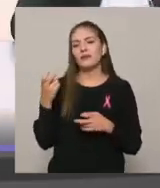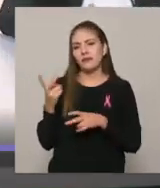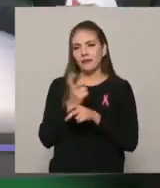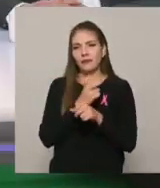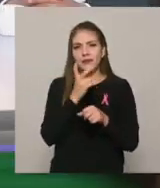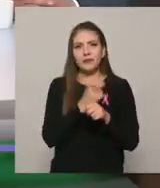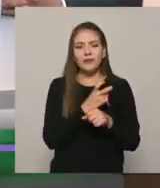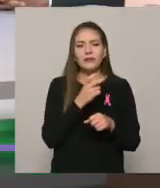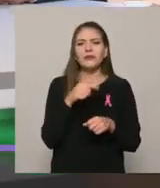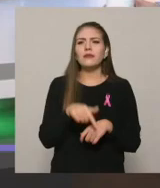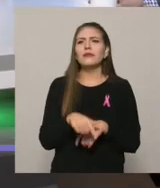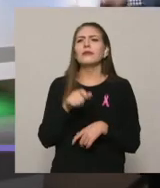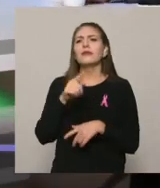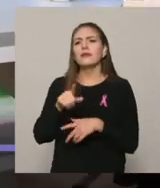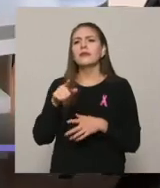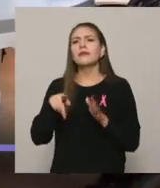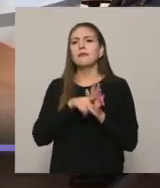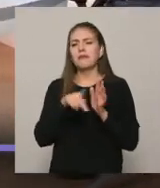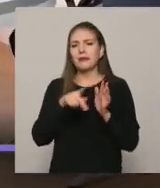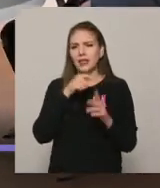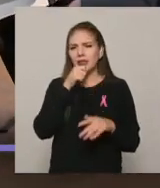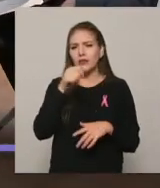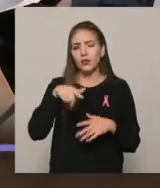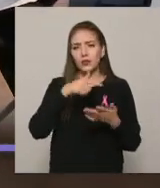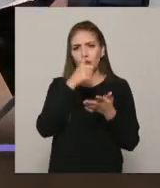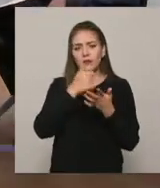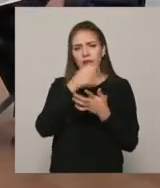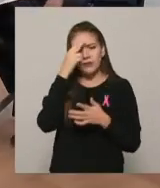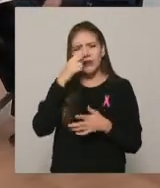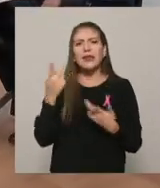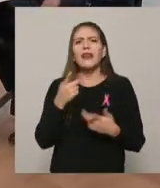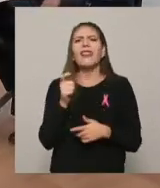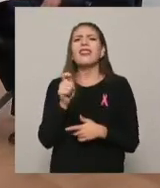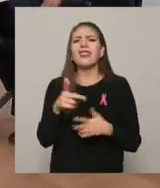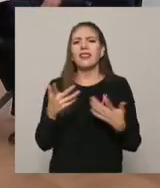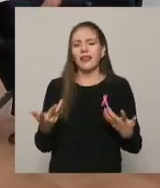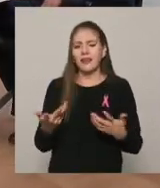periodismo científico en la Ciudad de México para empezar. Berenice.